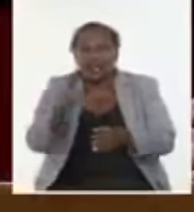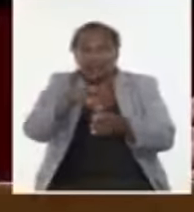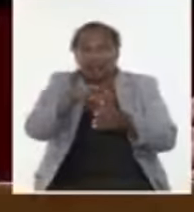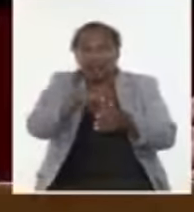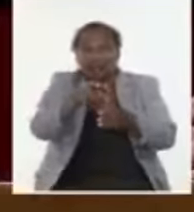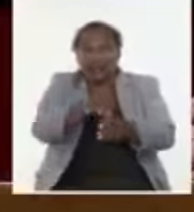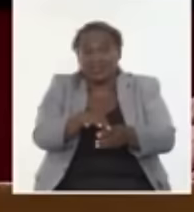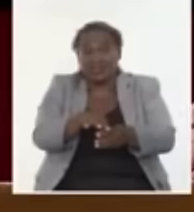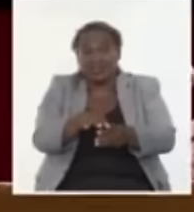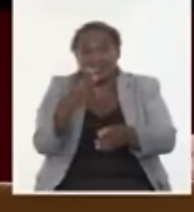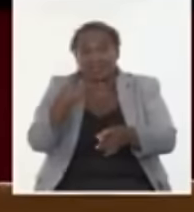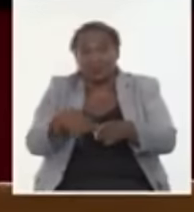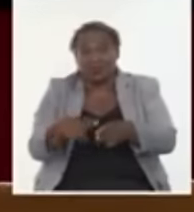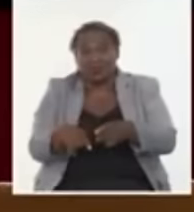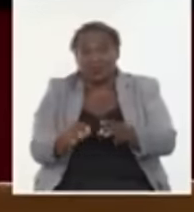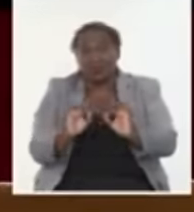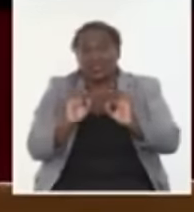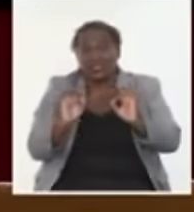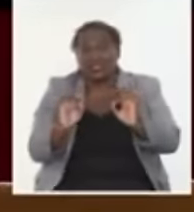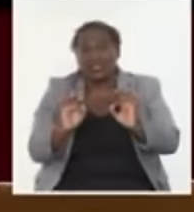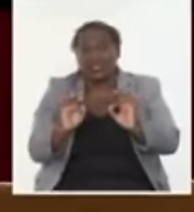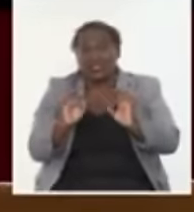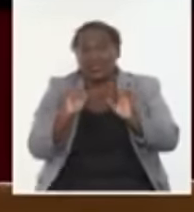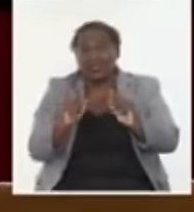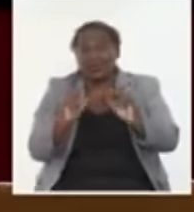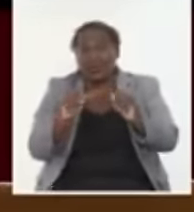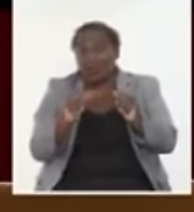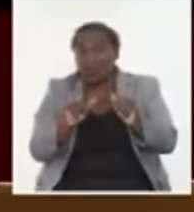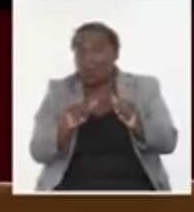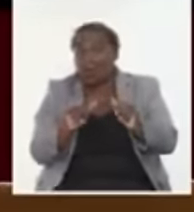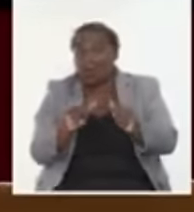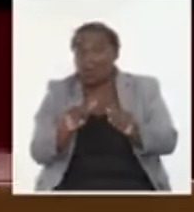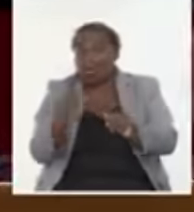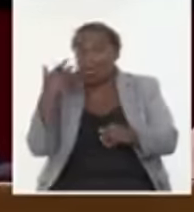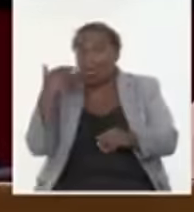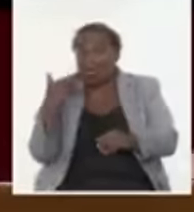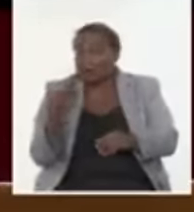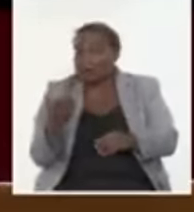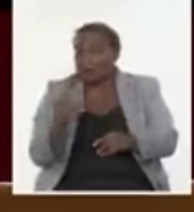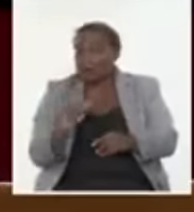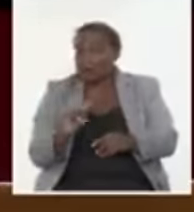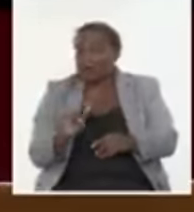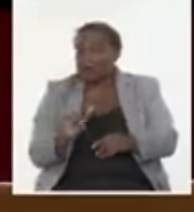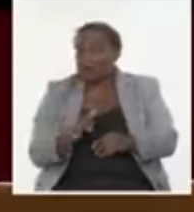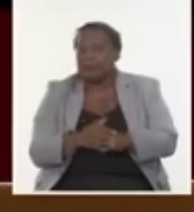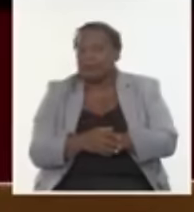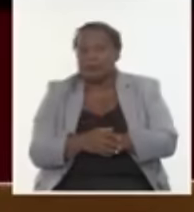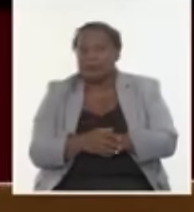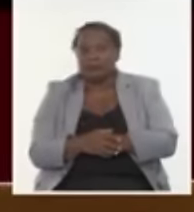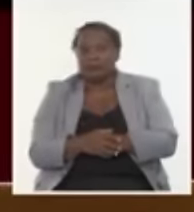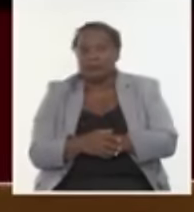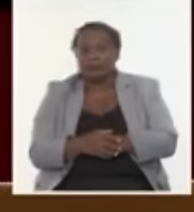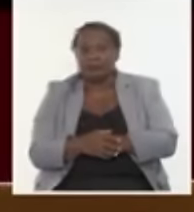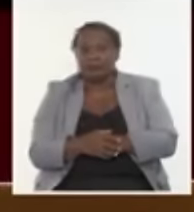productos, pero no tiene los mismos rendimientos. Es decir, no te da la misma producción.